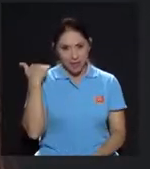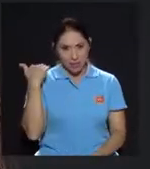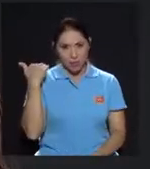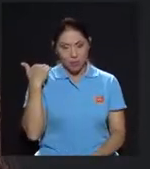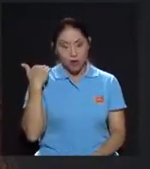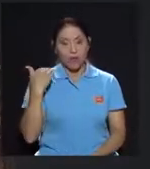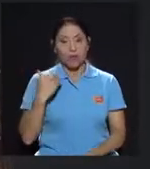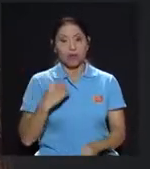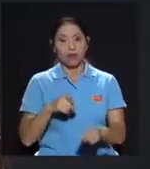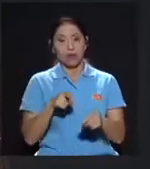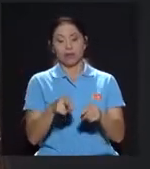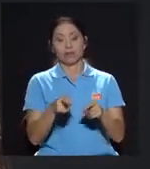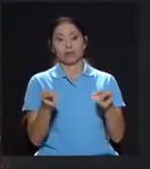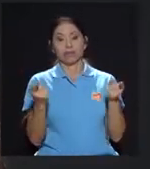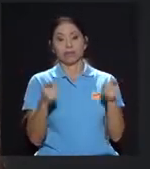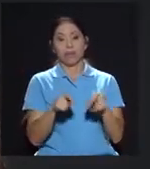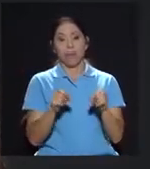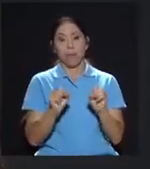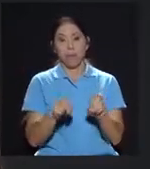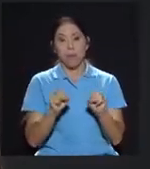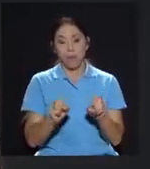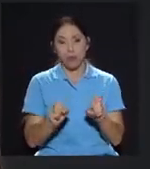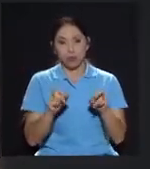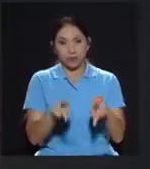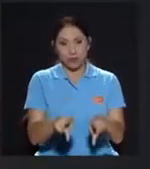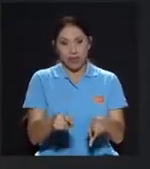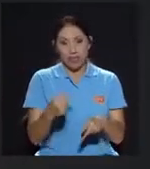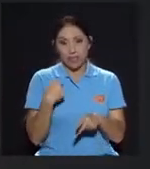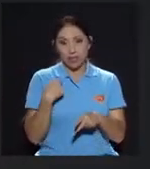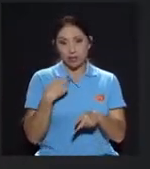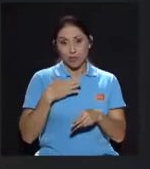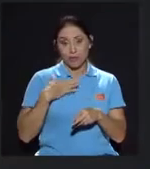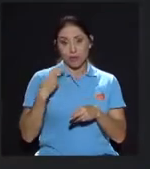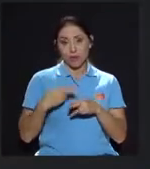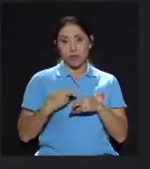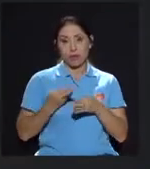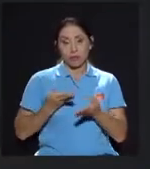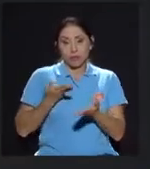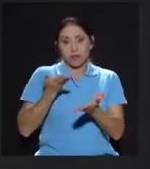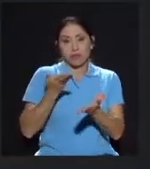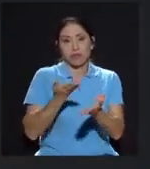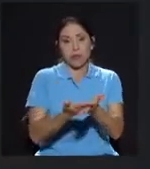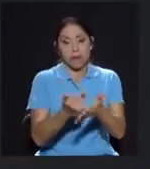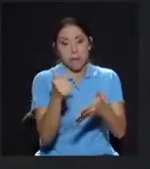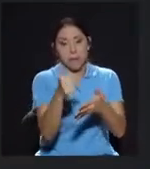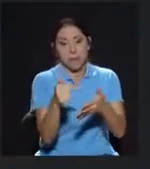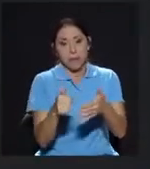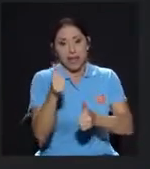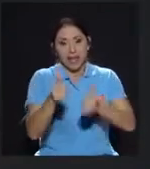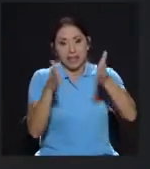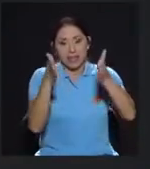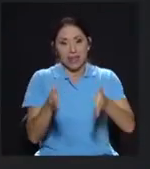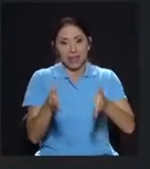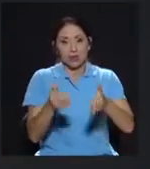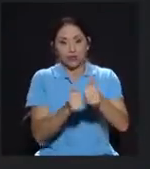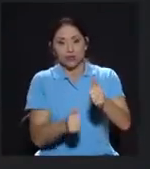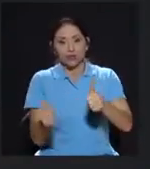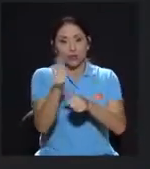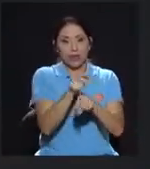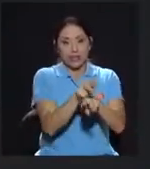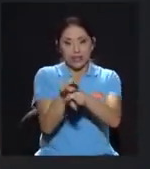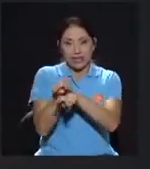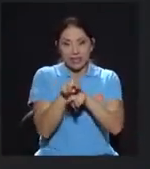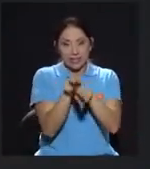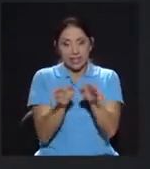de postularme como como un posible candidato para la superintendencia general de valores pues entonces dije bueno